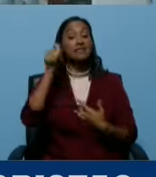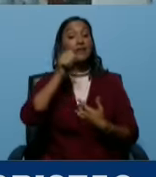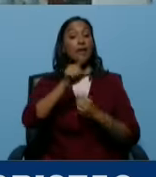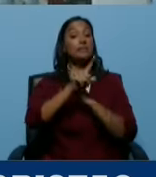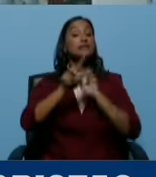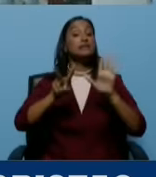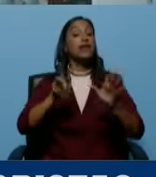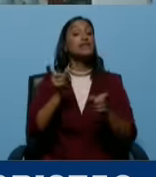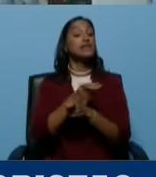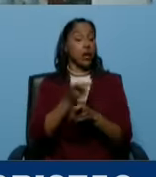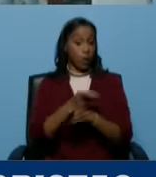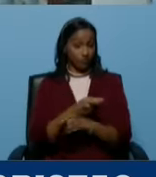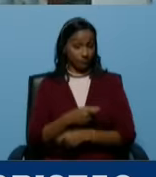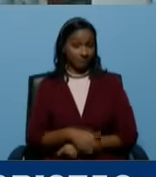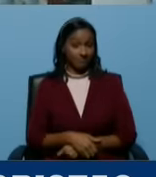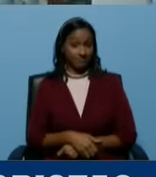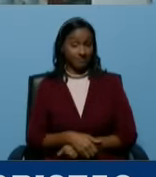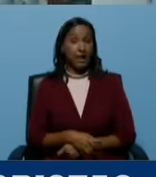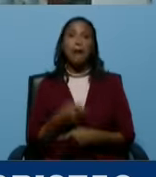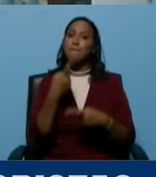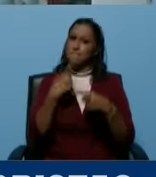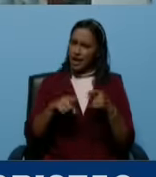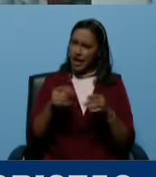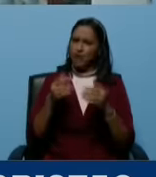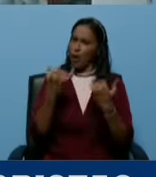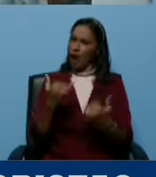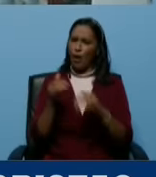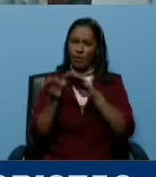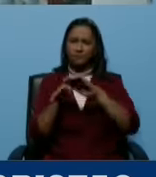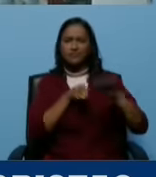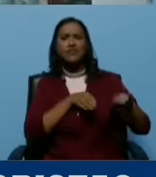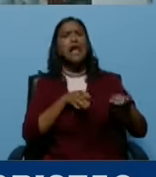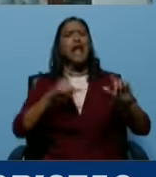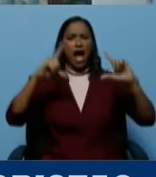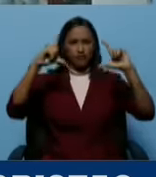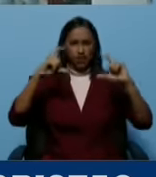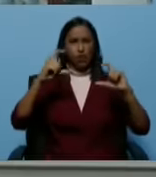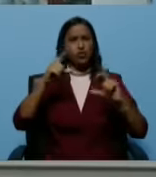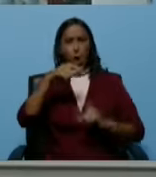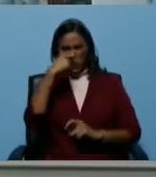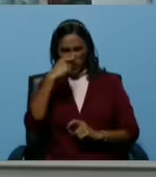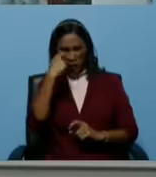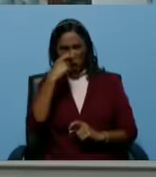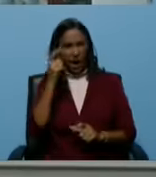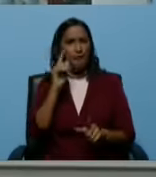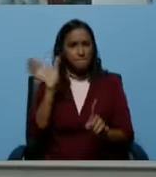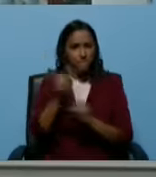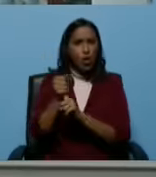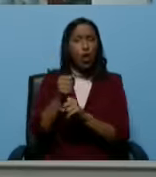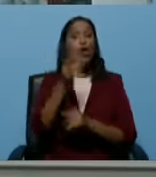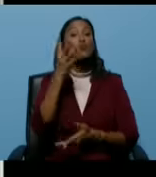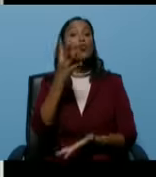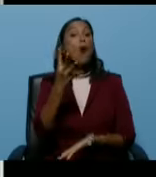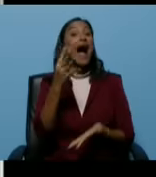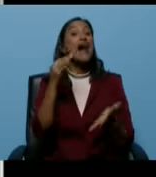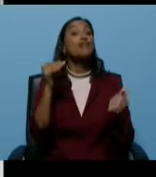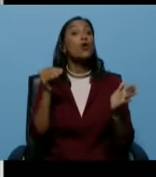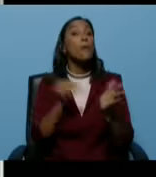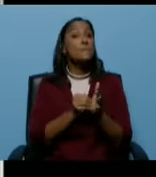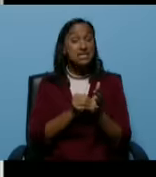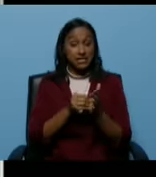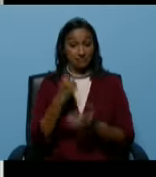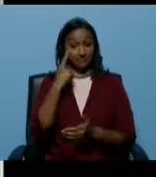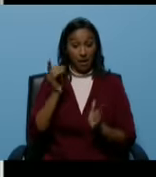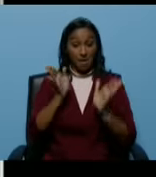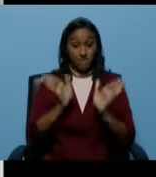de agosto. Pero veamos ahora la foto de la droga incautada, las 4.000 unidades